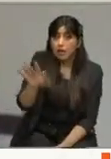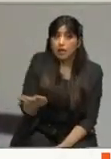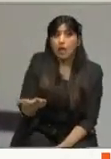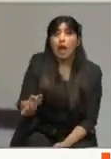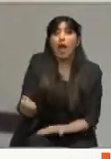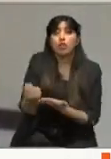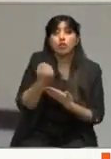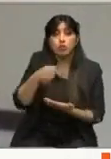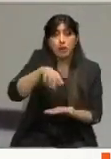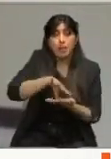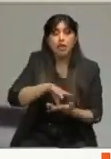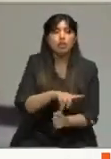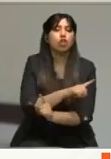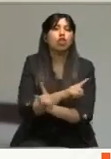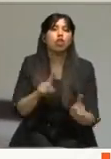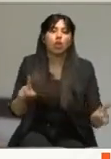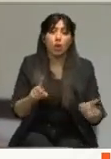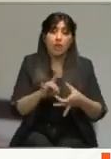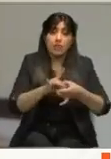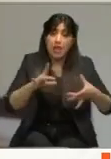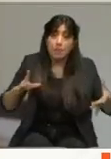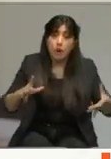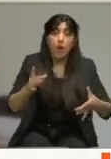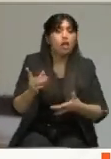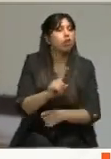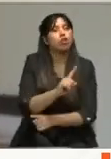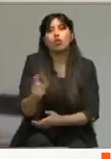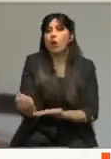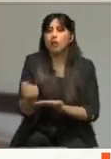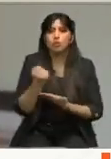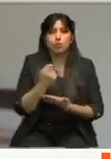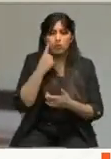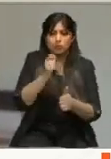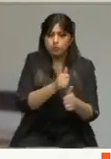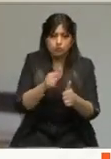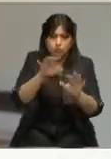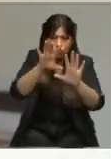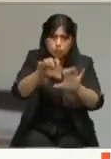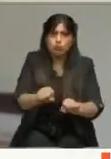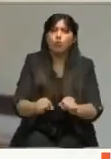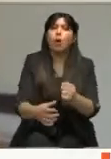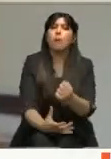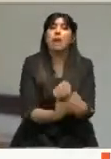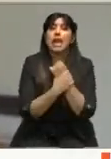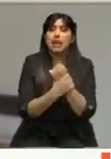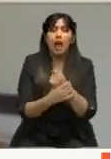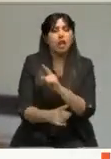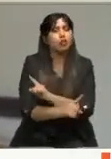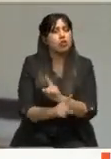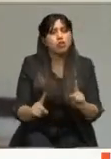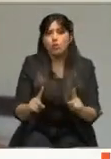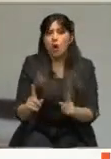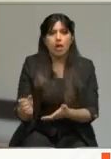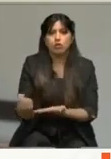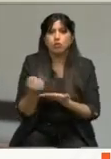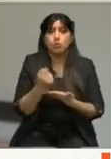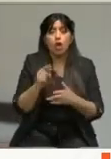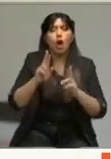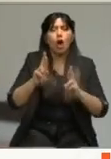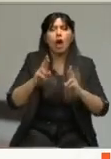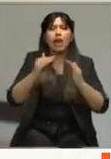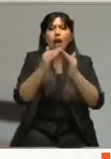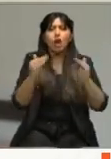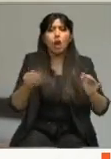al país. No le sirven a la democracia, no le sirven al proceso de persecución penal. Hoy día espero que la Corte Suprema aplique las mayores